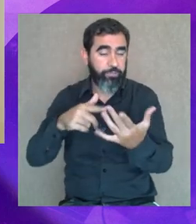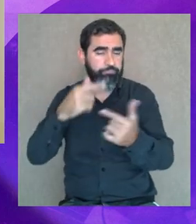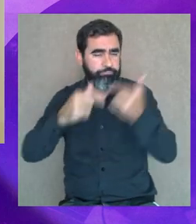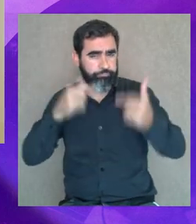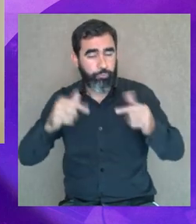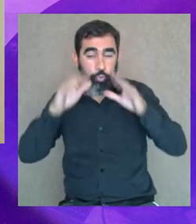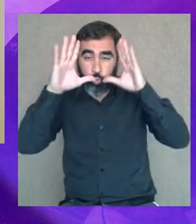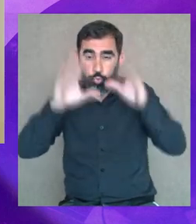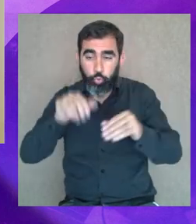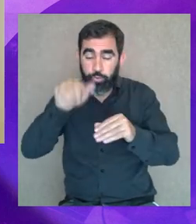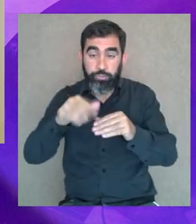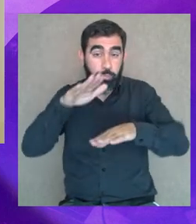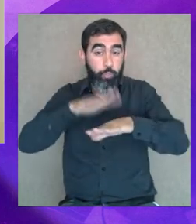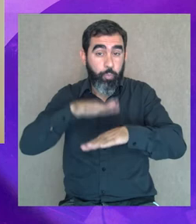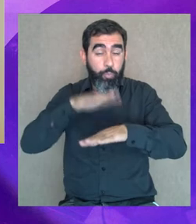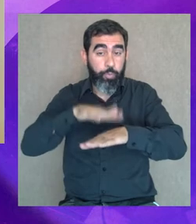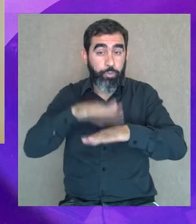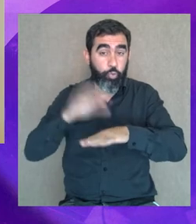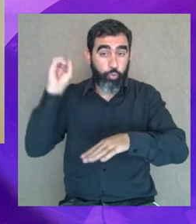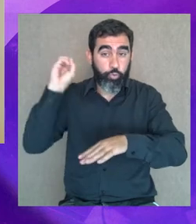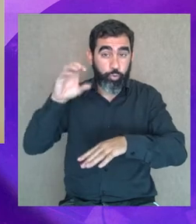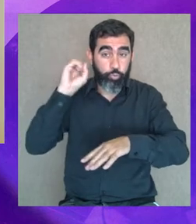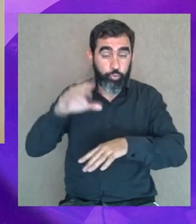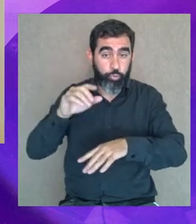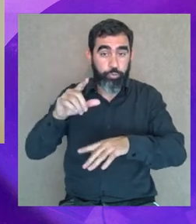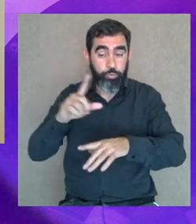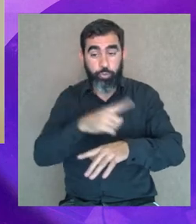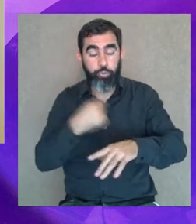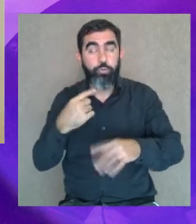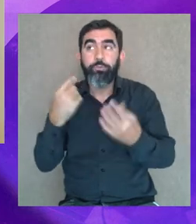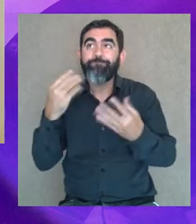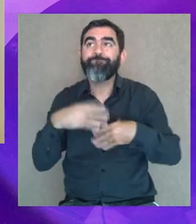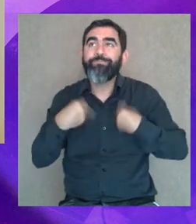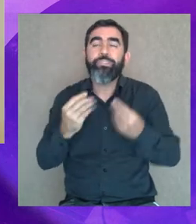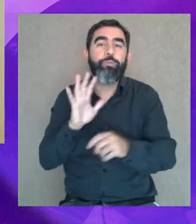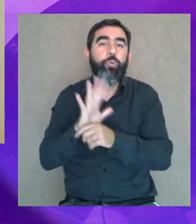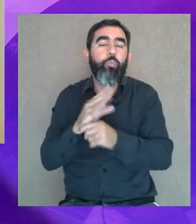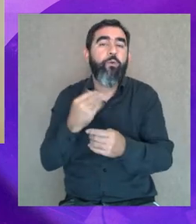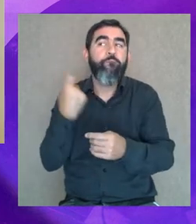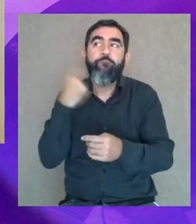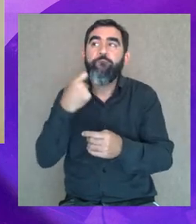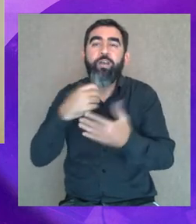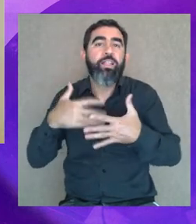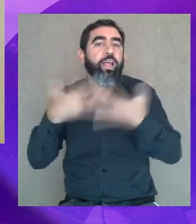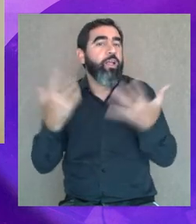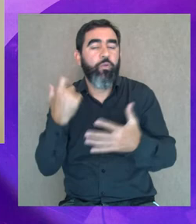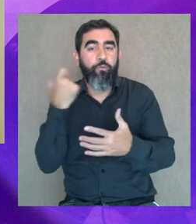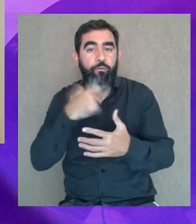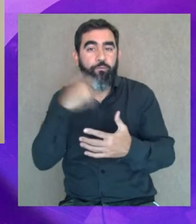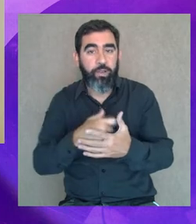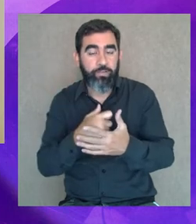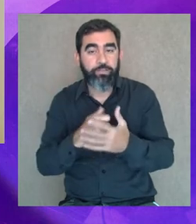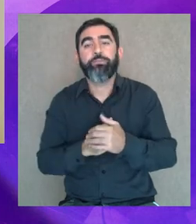todo lo que estábamos en aquel momento en el sobre sentimos una gran falta porque perdimos la casa